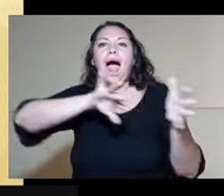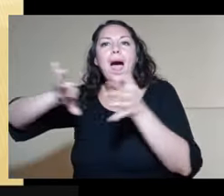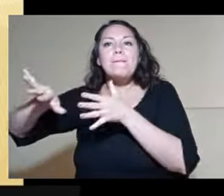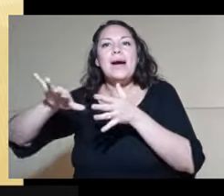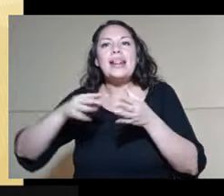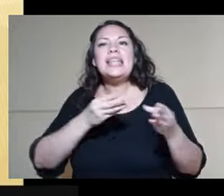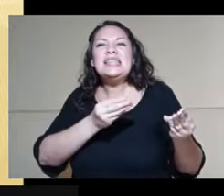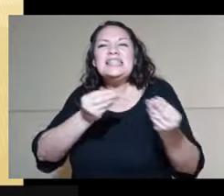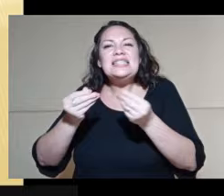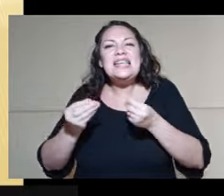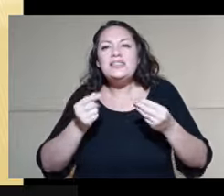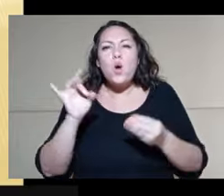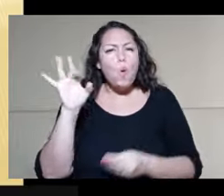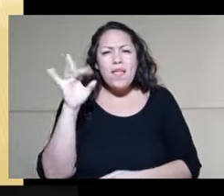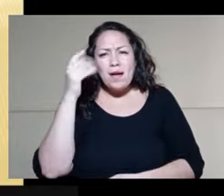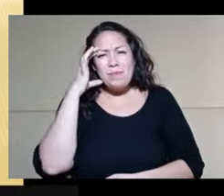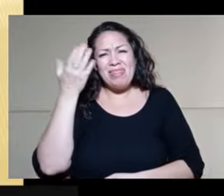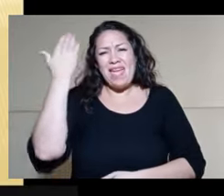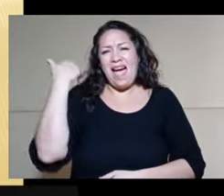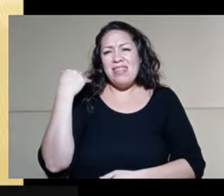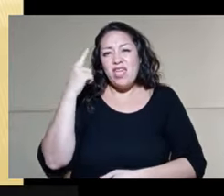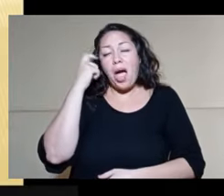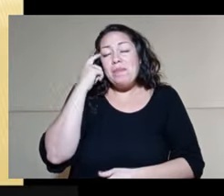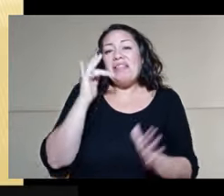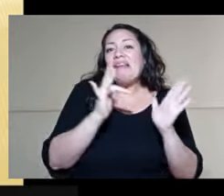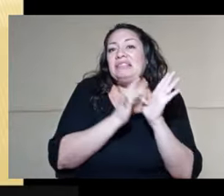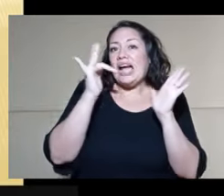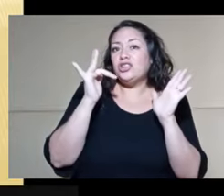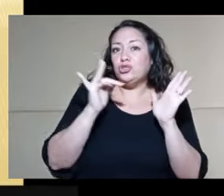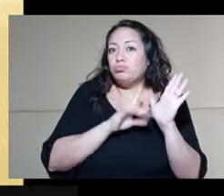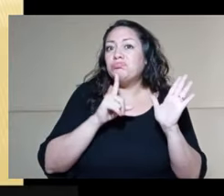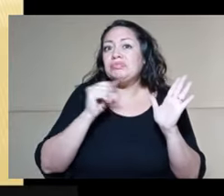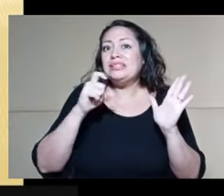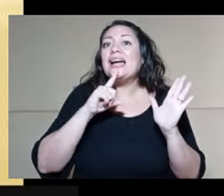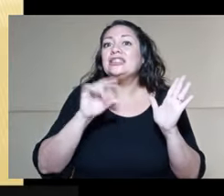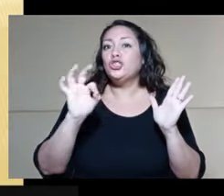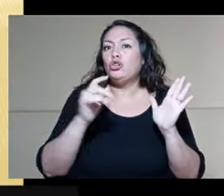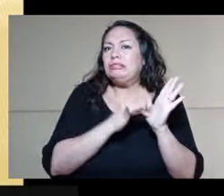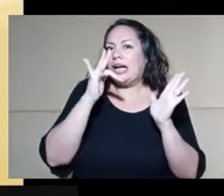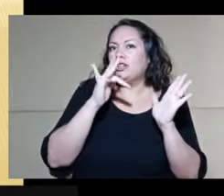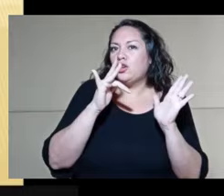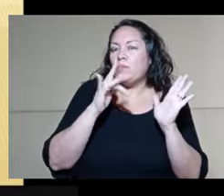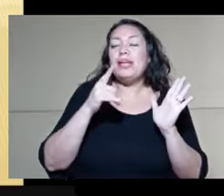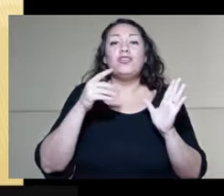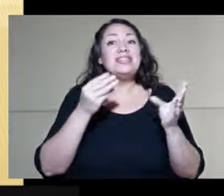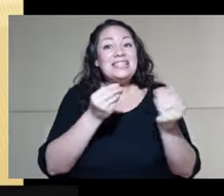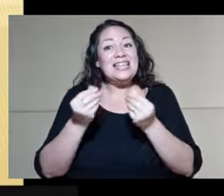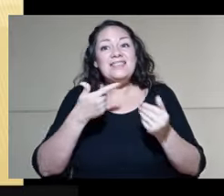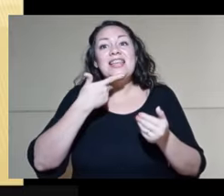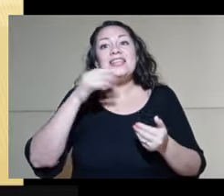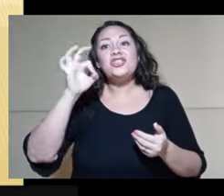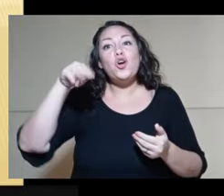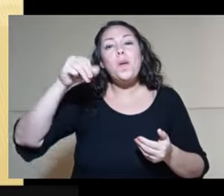que es sensibilidad, porque la sensibilidad siempre creímos que era el tacto nomás. En la escuela primaria nos enseñaban que eran 5 los sentidos y que estaba el tacto. Pero